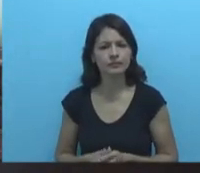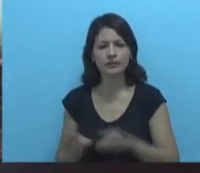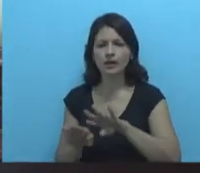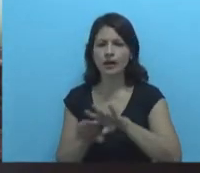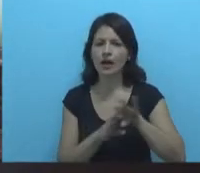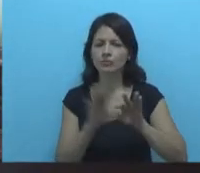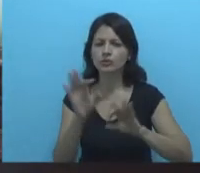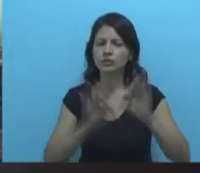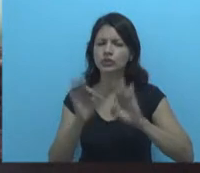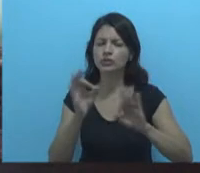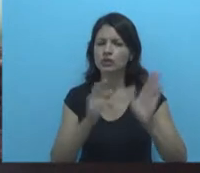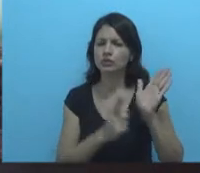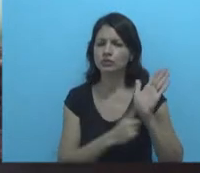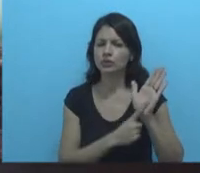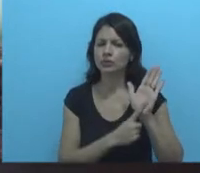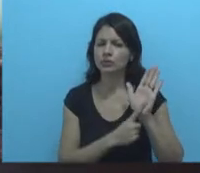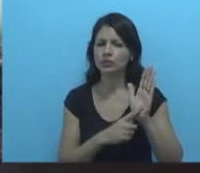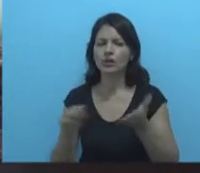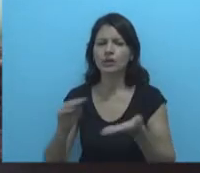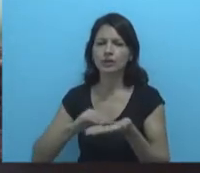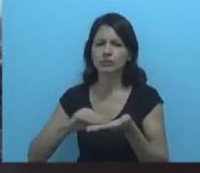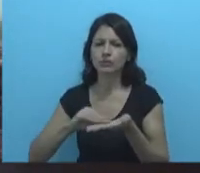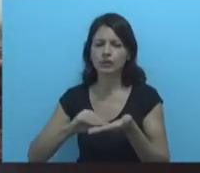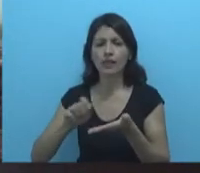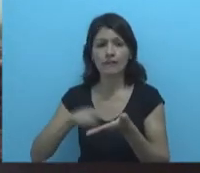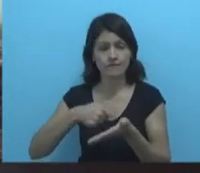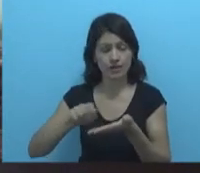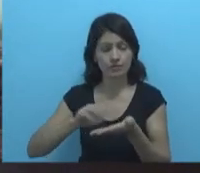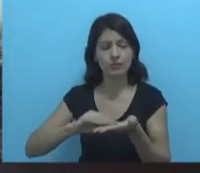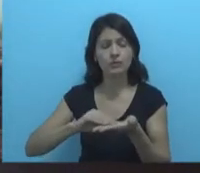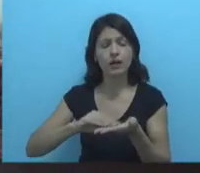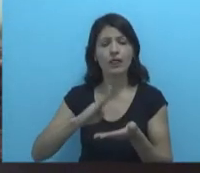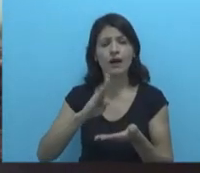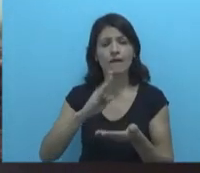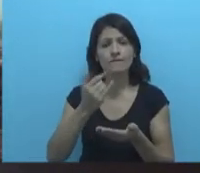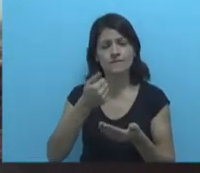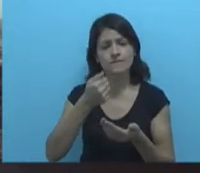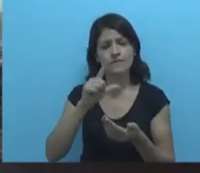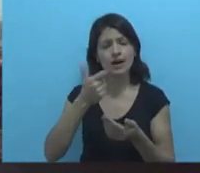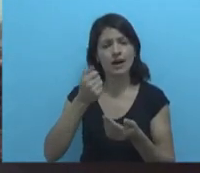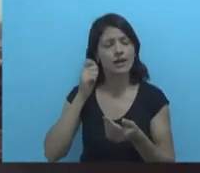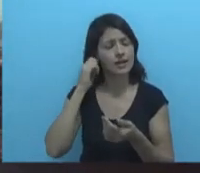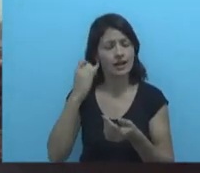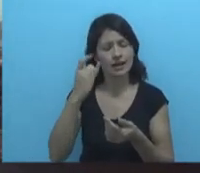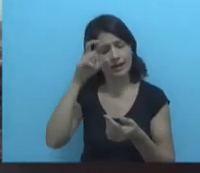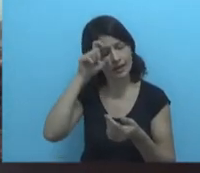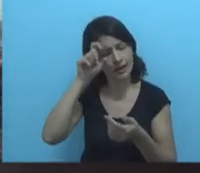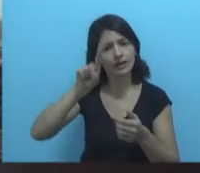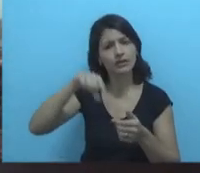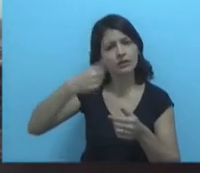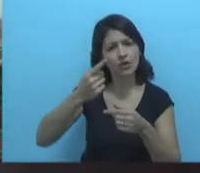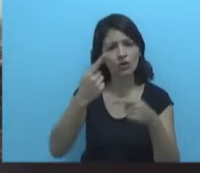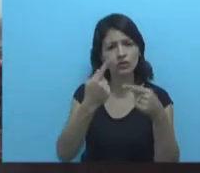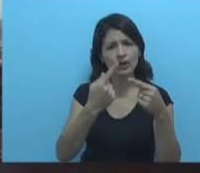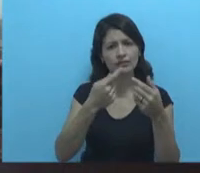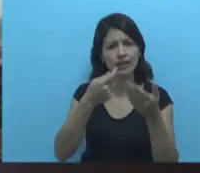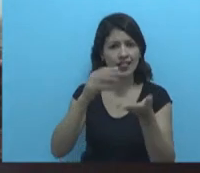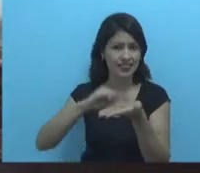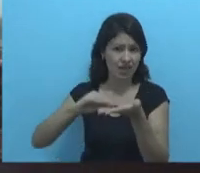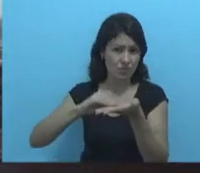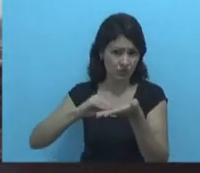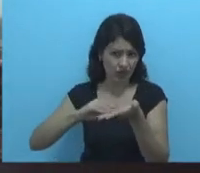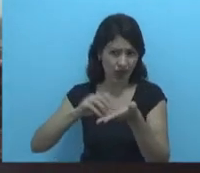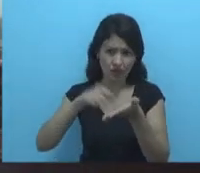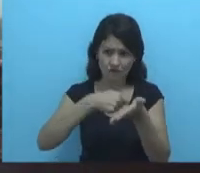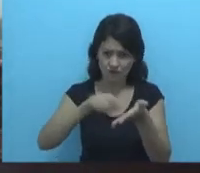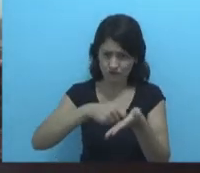43.421, de diputada Balaguer, con la firma de diputada Corniali, Velati, Lenzi, Inés, y